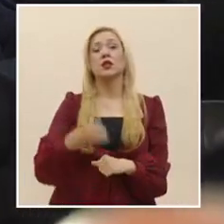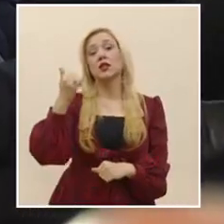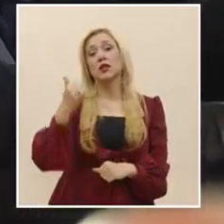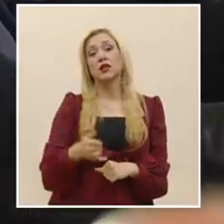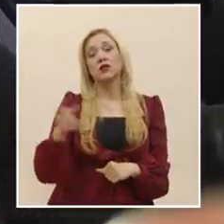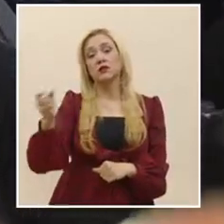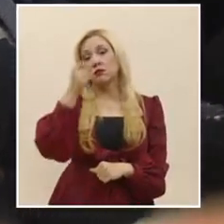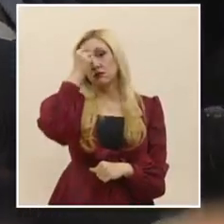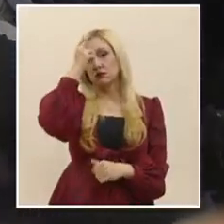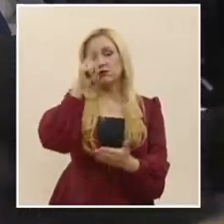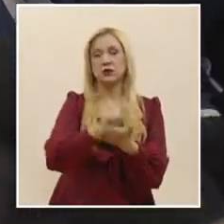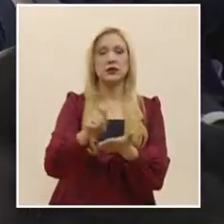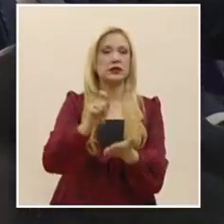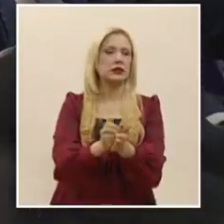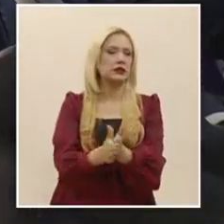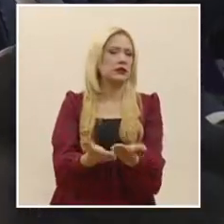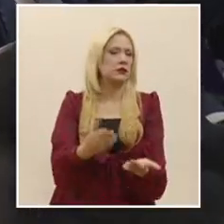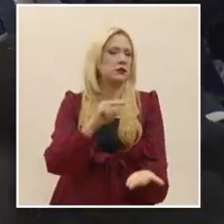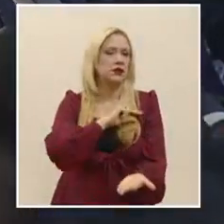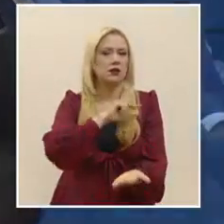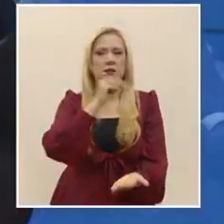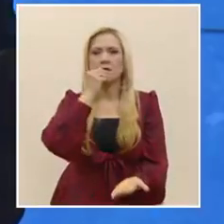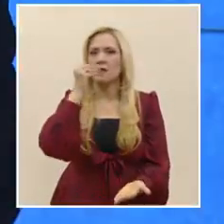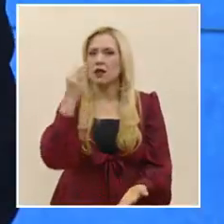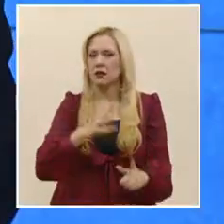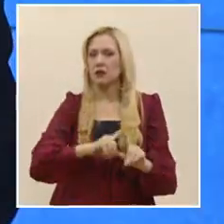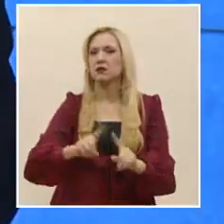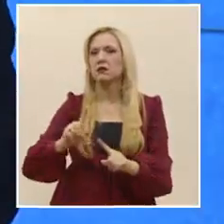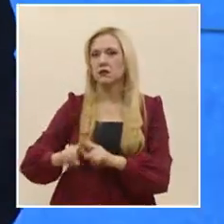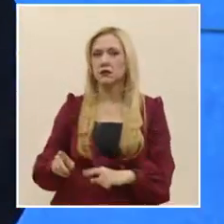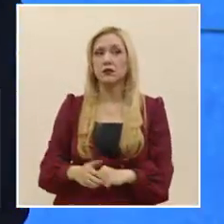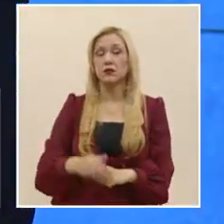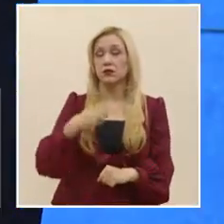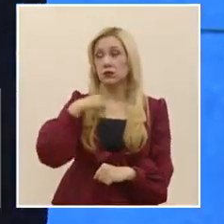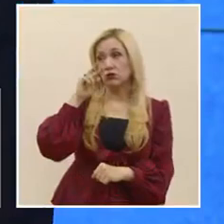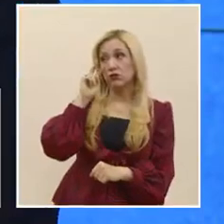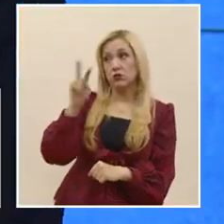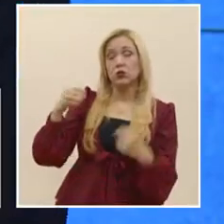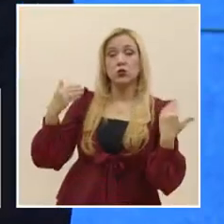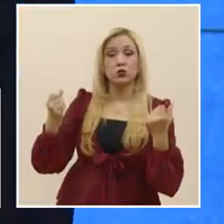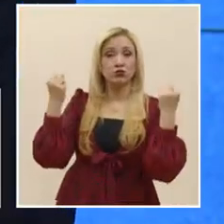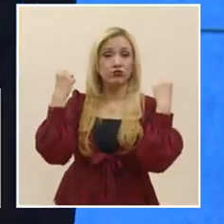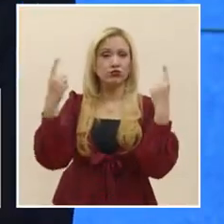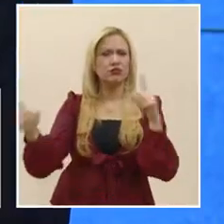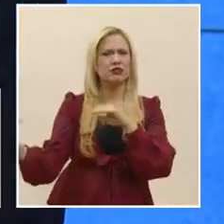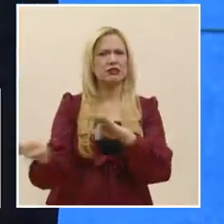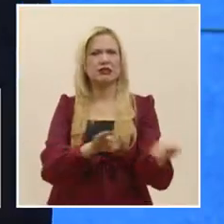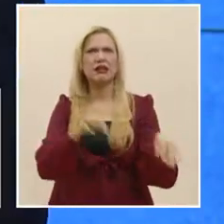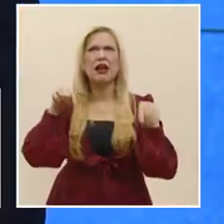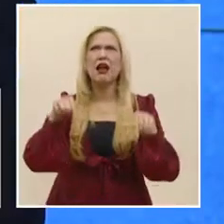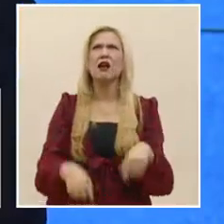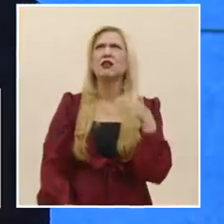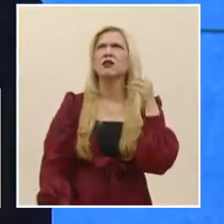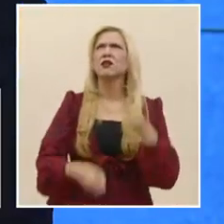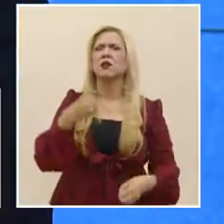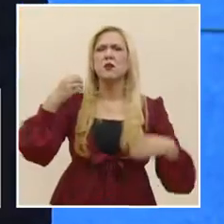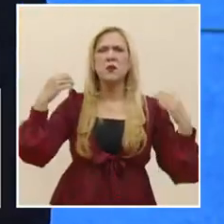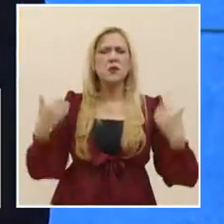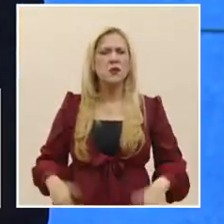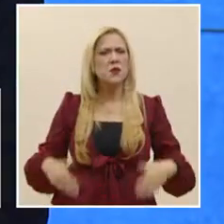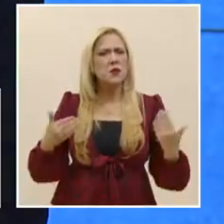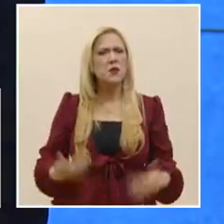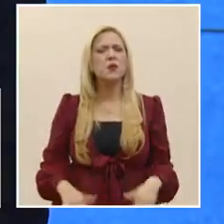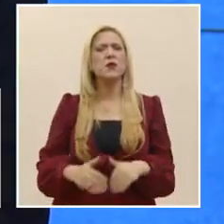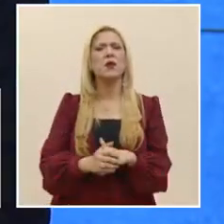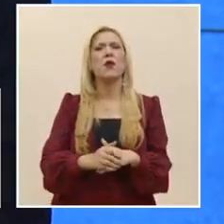autor de importantes obras especializadas. Reconocemos la dedicación y entrega a esta institución que hoy ve llegar